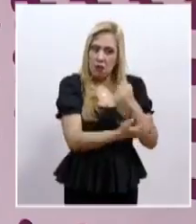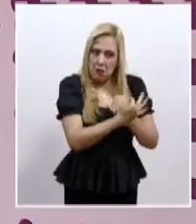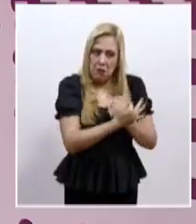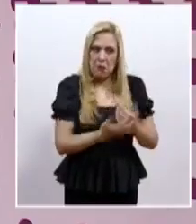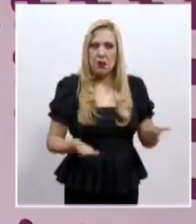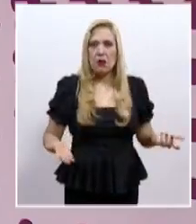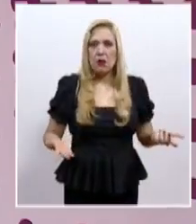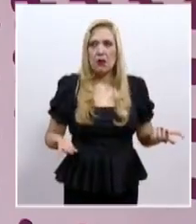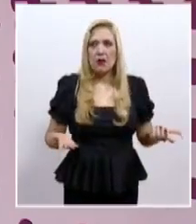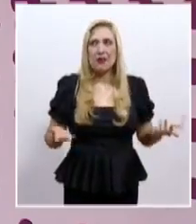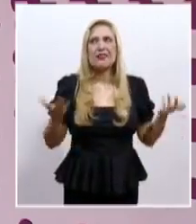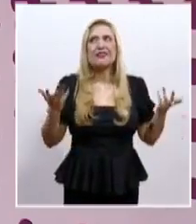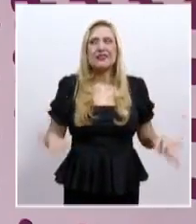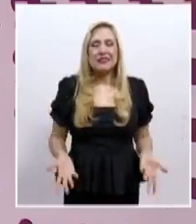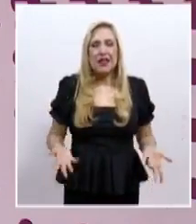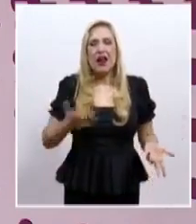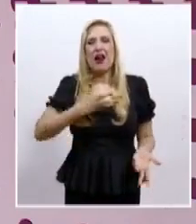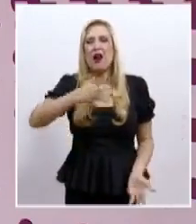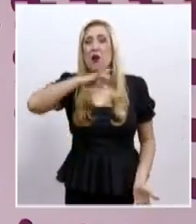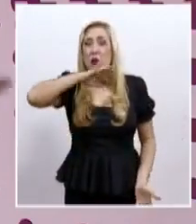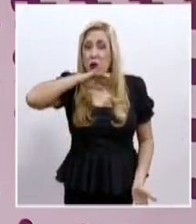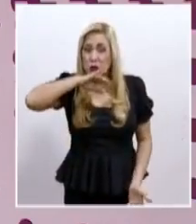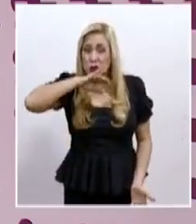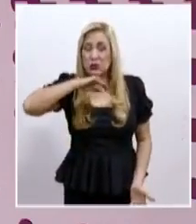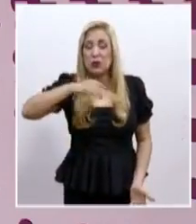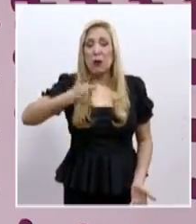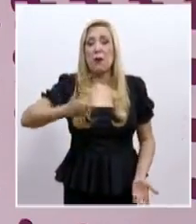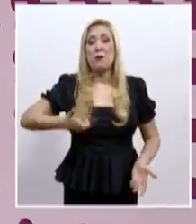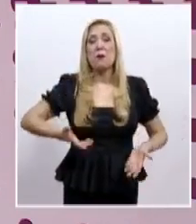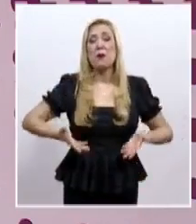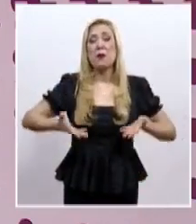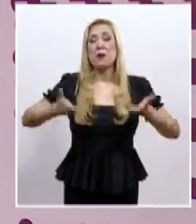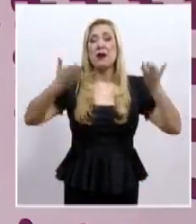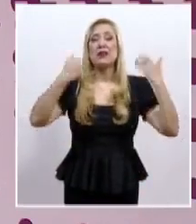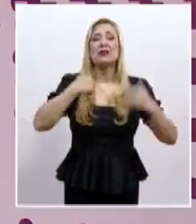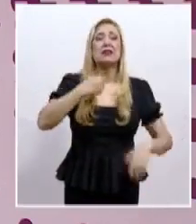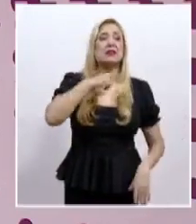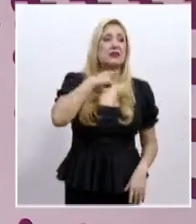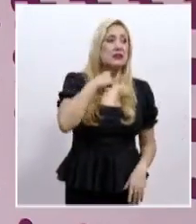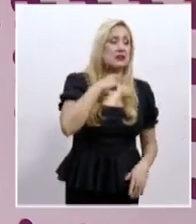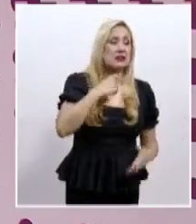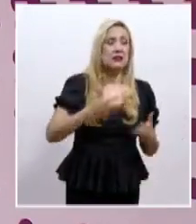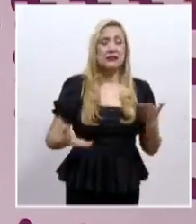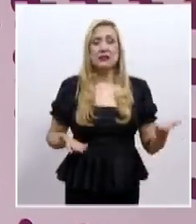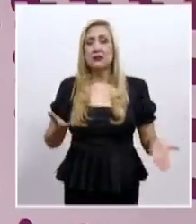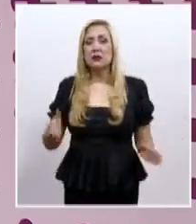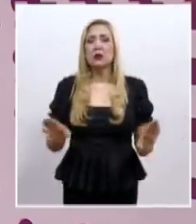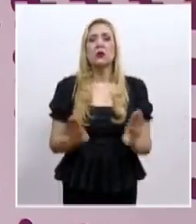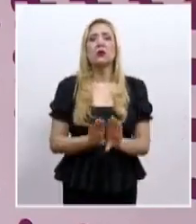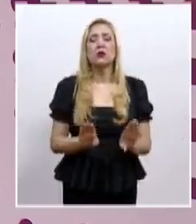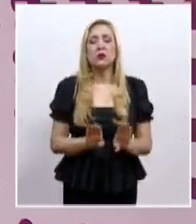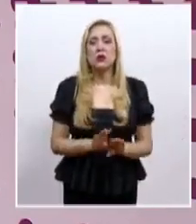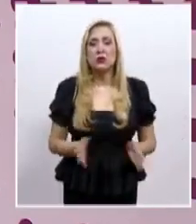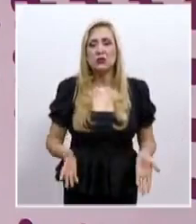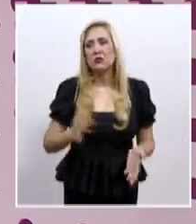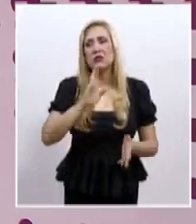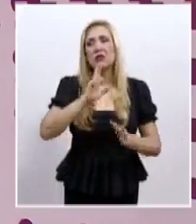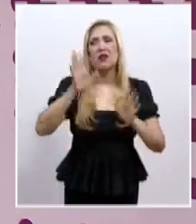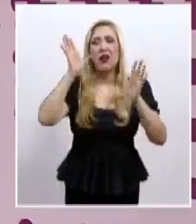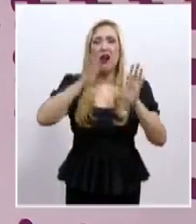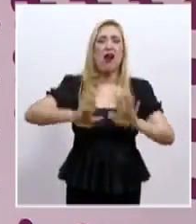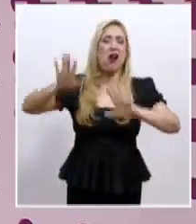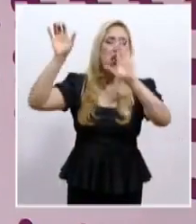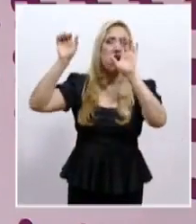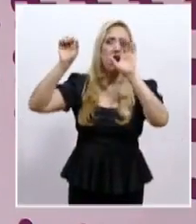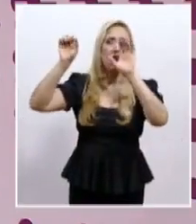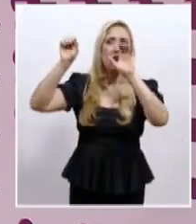hay una serie de corruptelas y eso eleva mis costos para cumplir, probablemente mi decisión sea no abrir ese negocio o hacerlo de